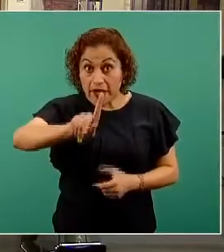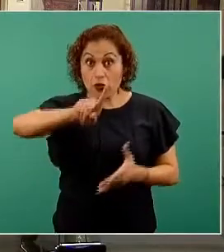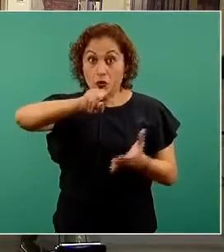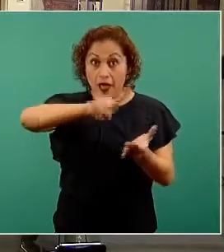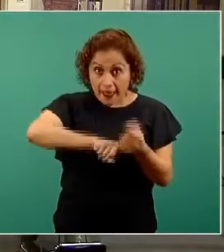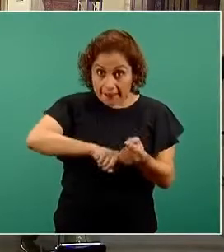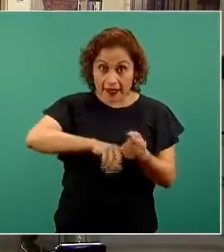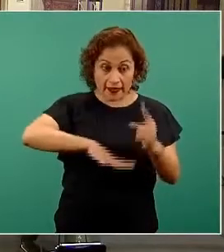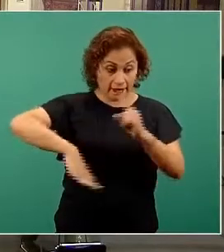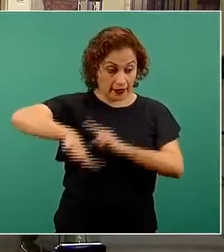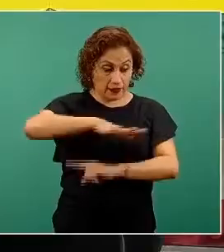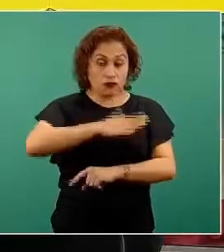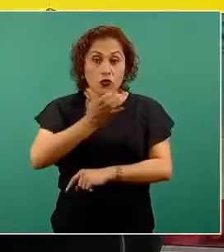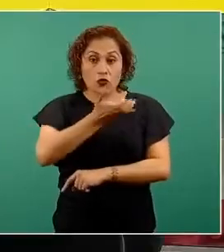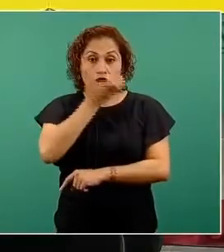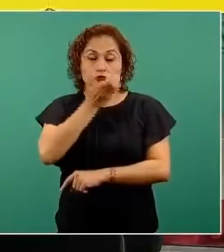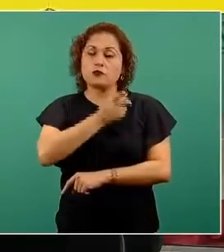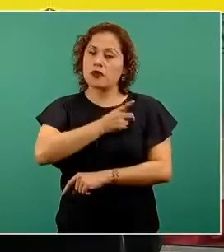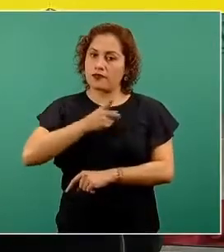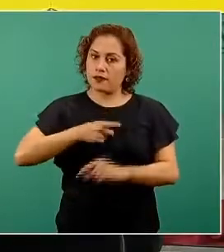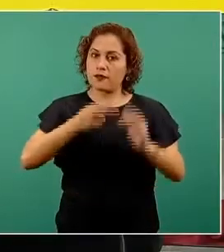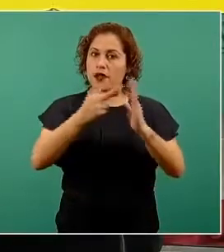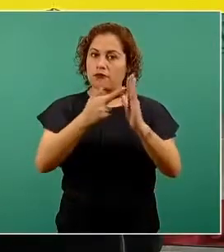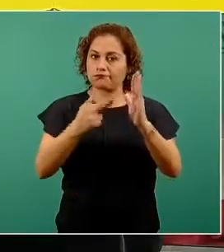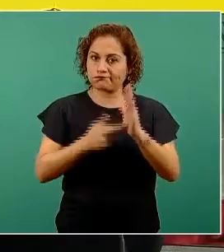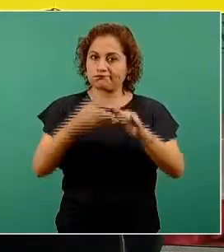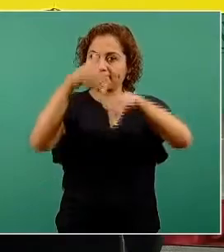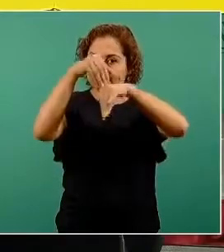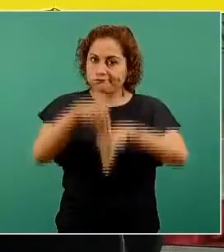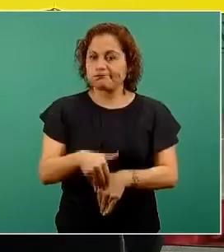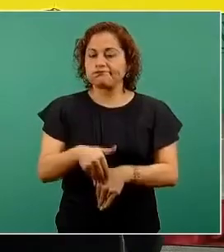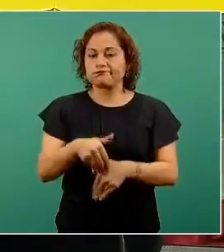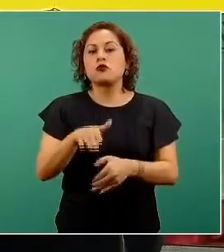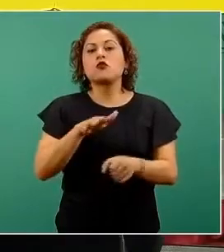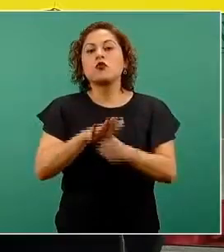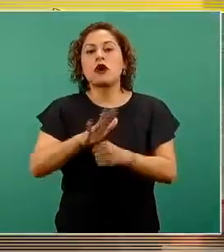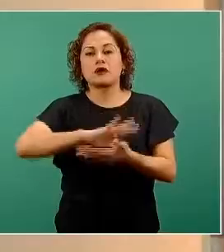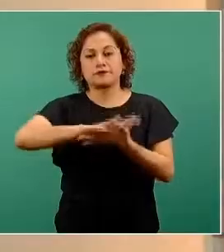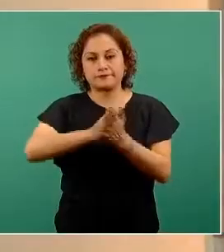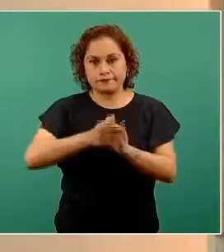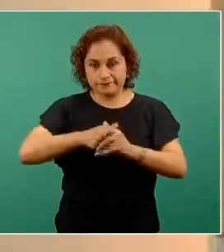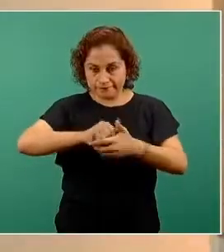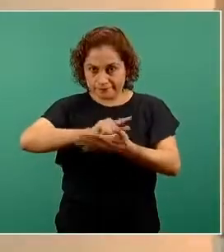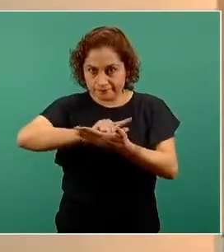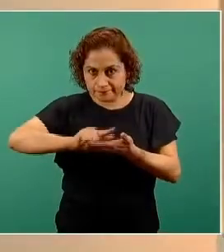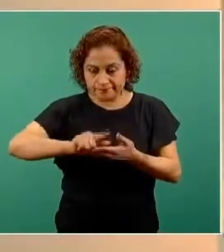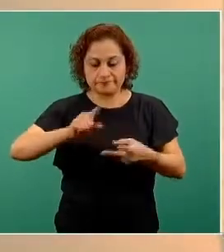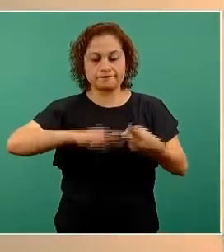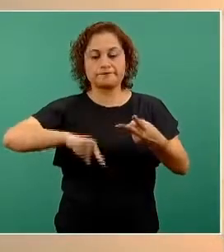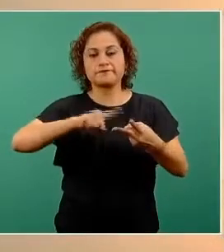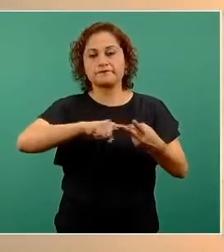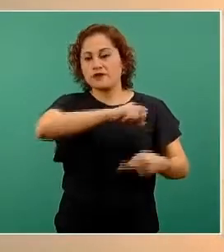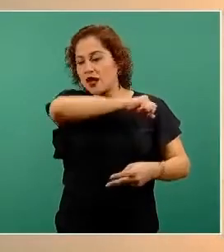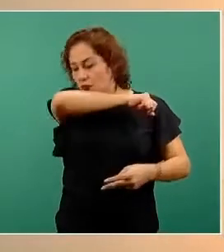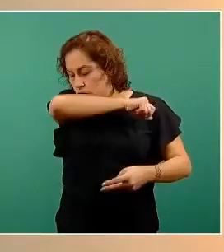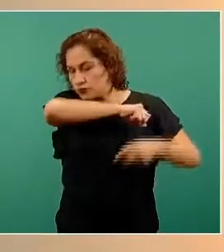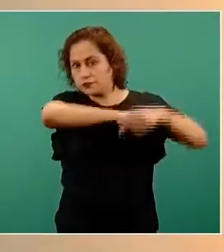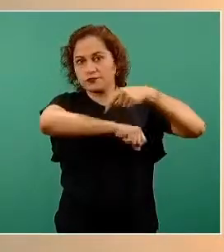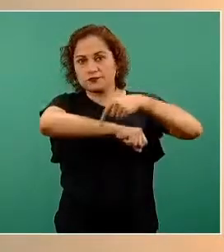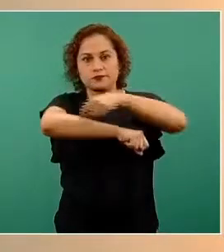siguen siendo las mismas: lavado de manos, estornudo de etiqueta, uso de cubrebocas, sobre todo en los lugares que